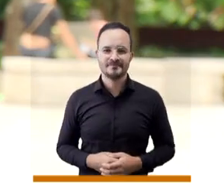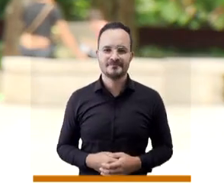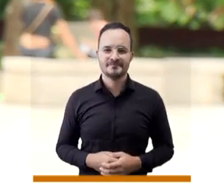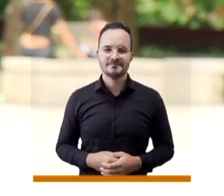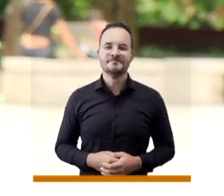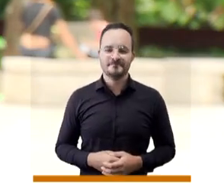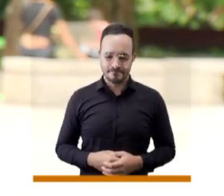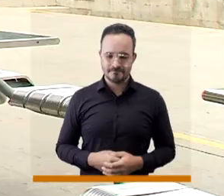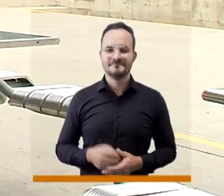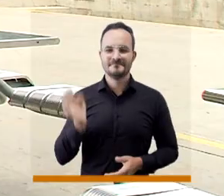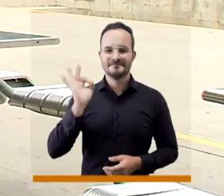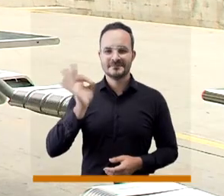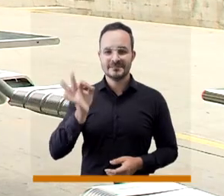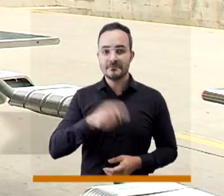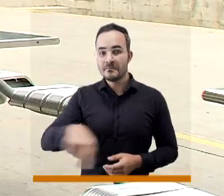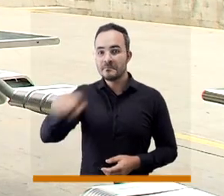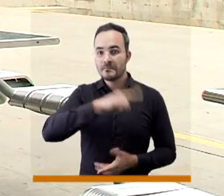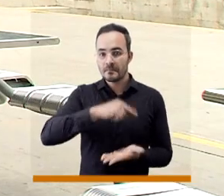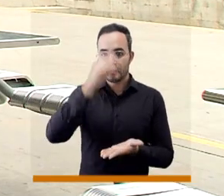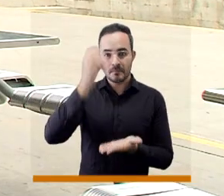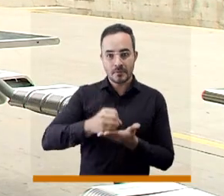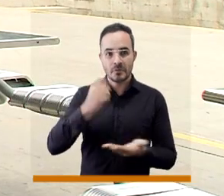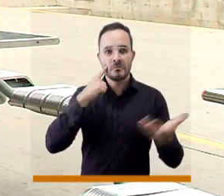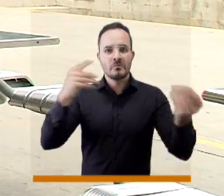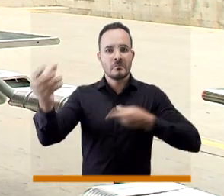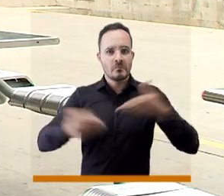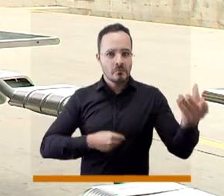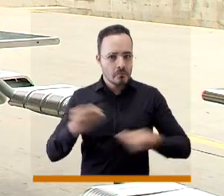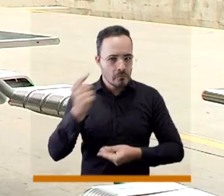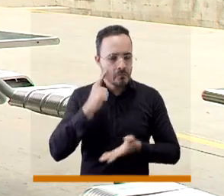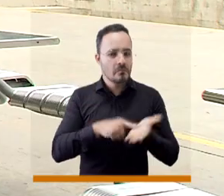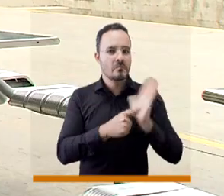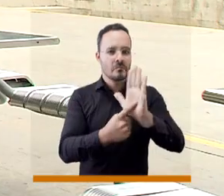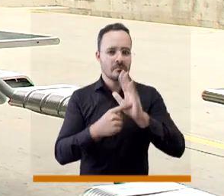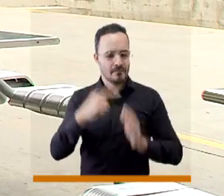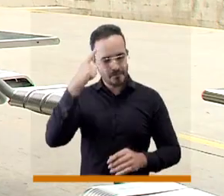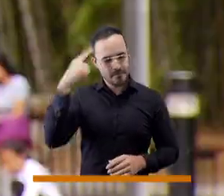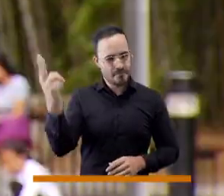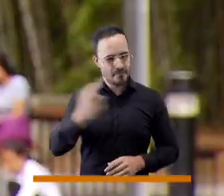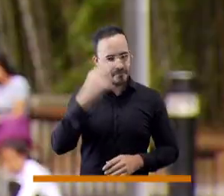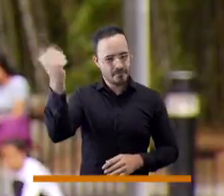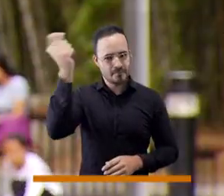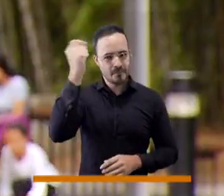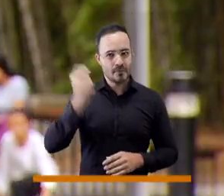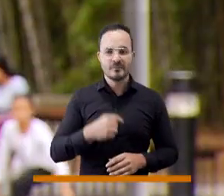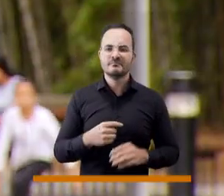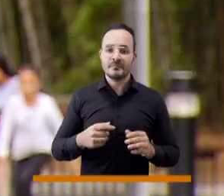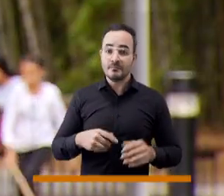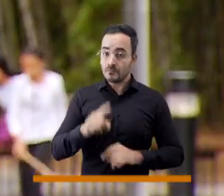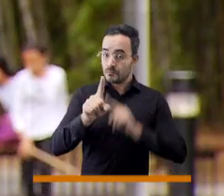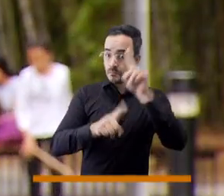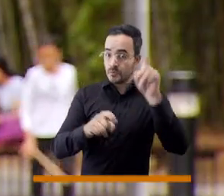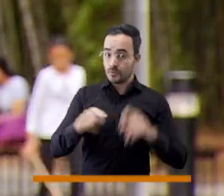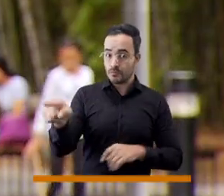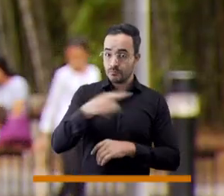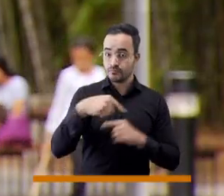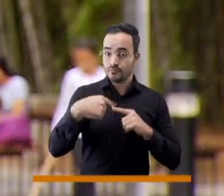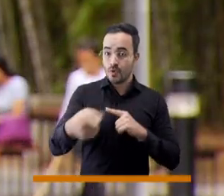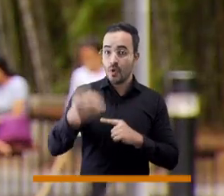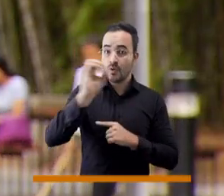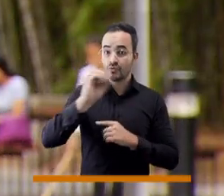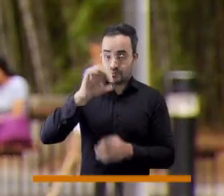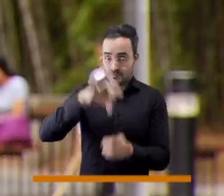y yo. Catherine, si más personas siguen respondiendo a la pregunta del día de hoy, que vuelvo y se la recuerdo, ¿votarán las